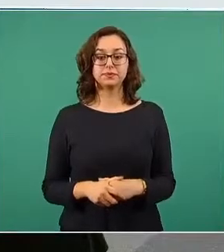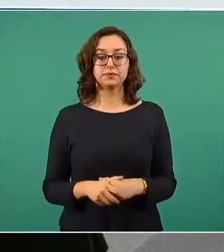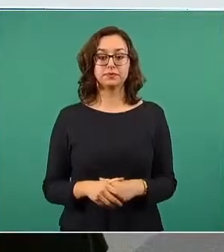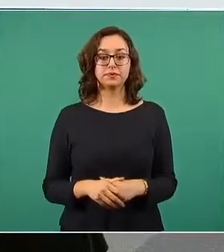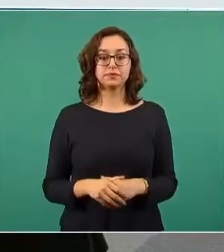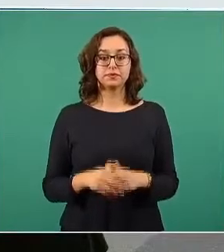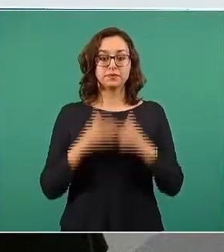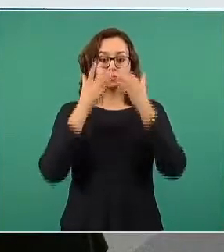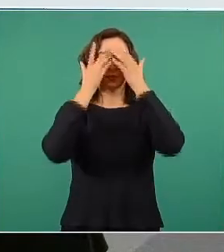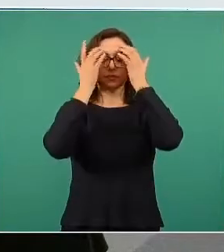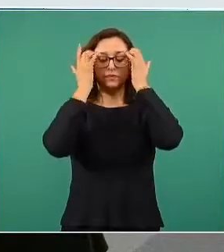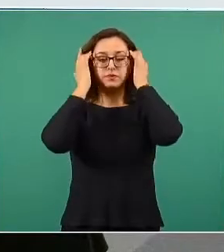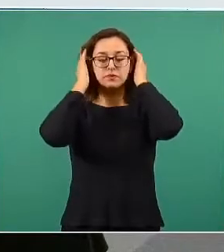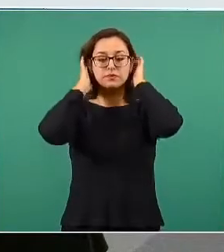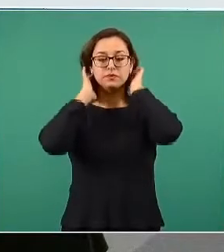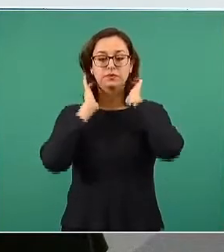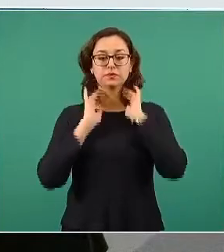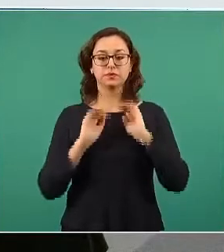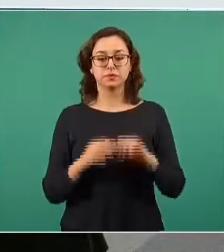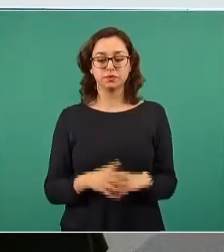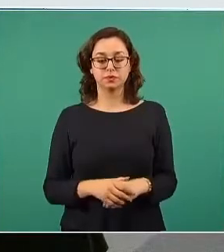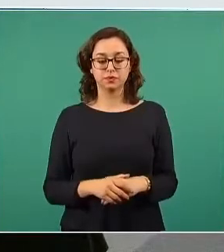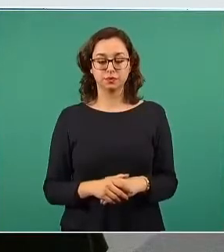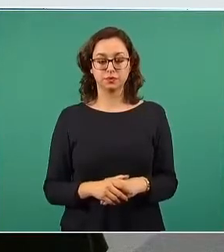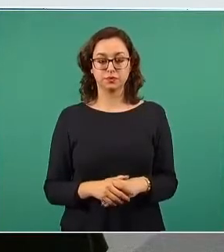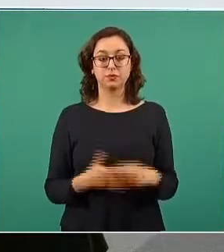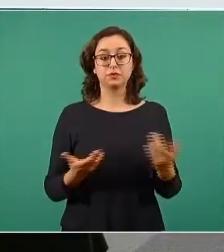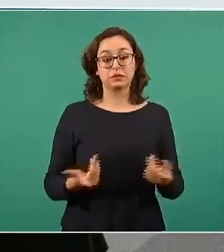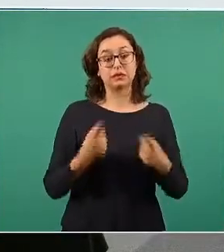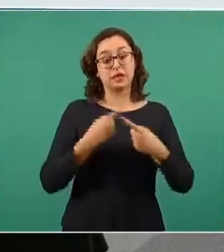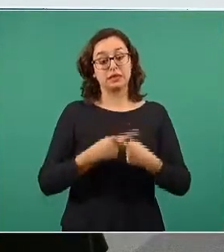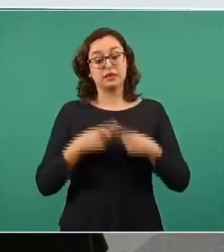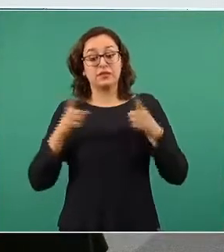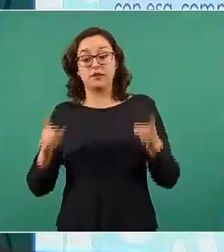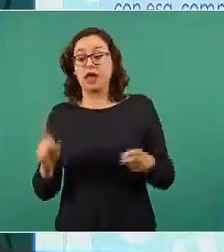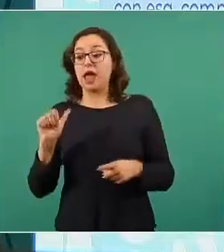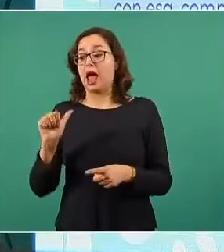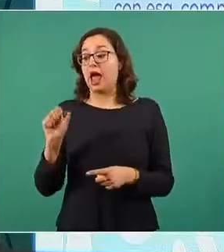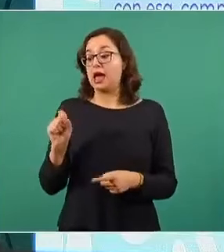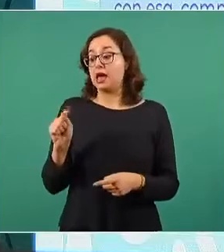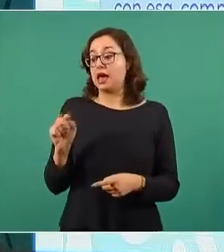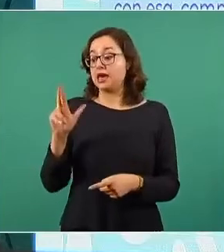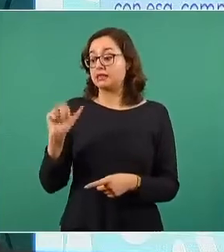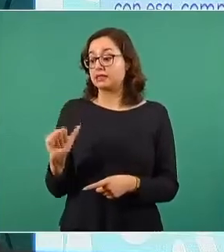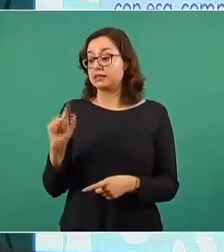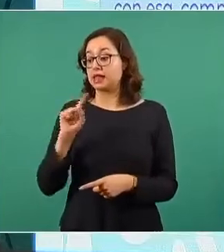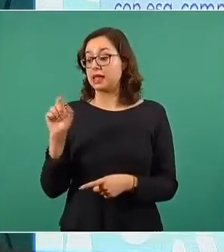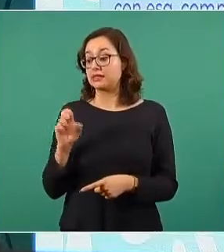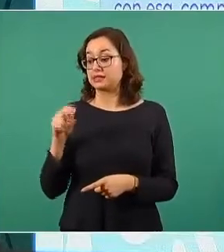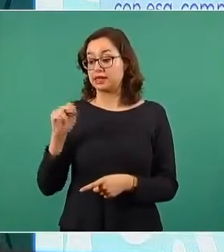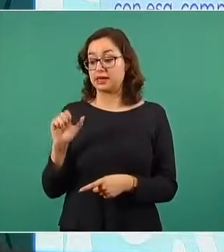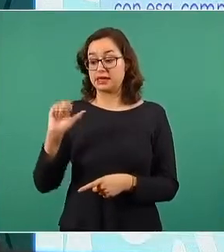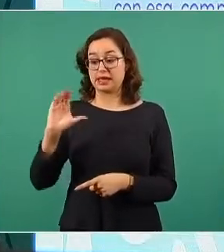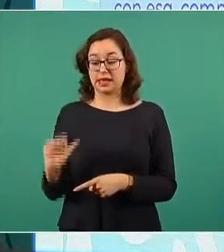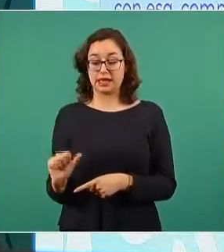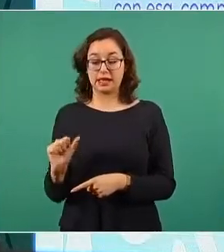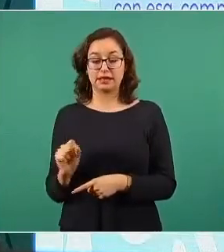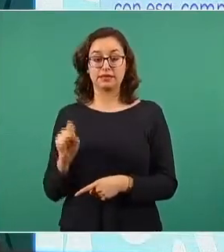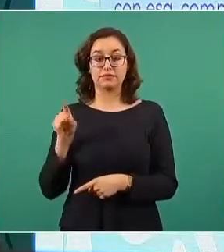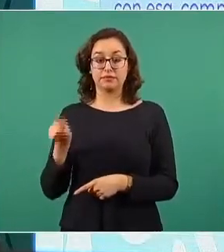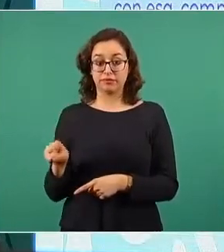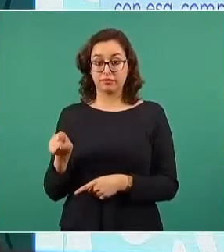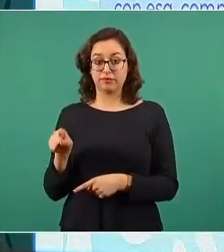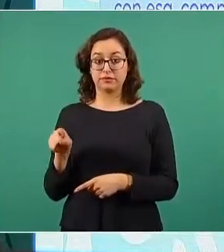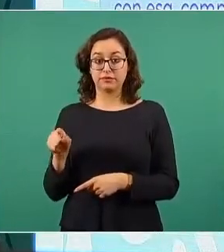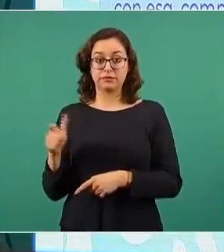de un intervalo largo entre dosis lo tenemos en la vacuna Astra. La vacuna Astra,